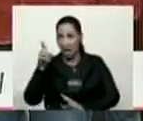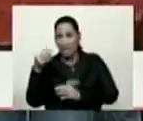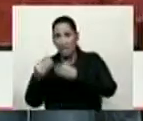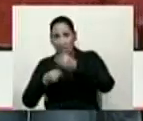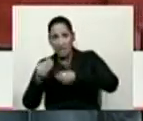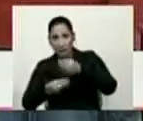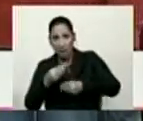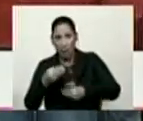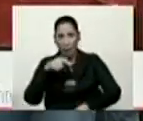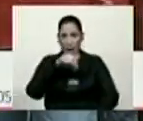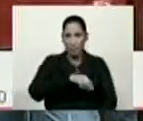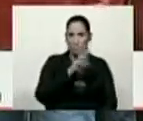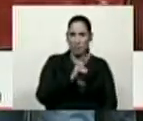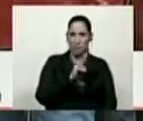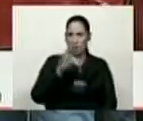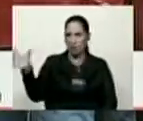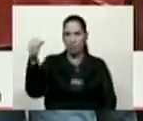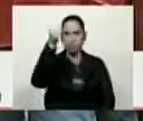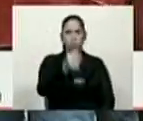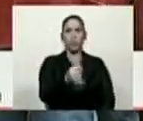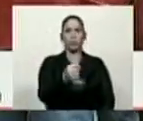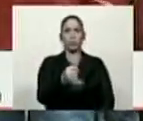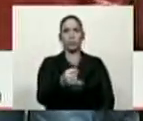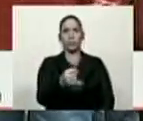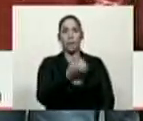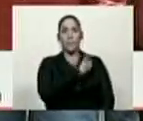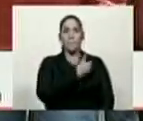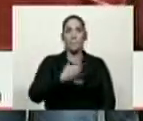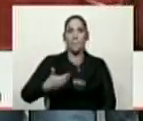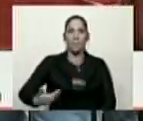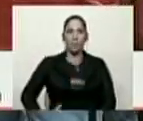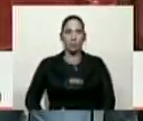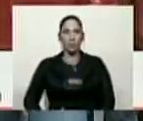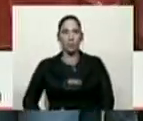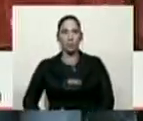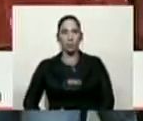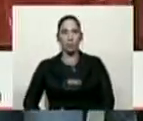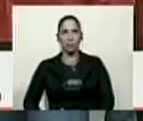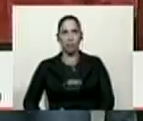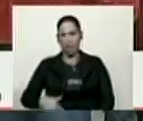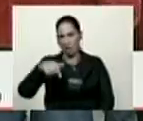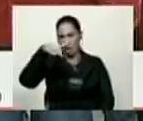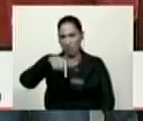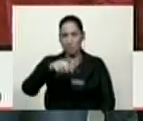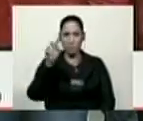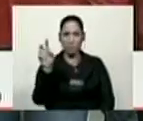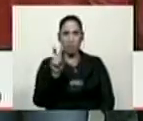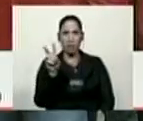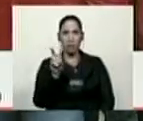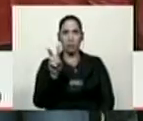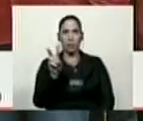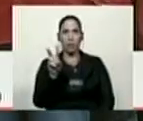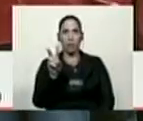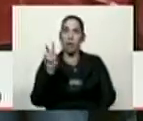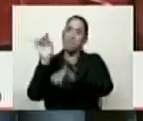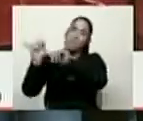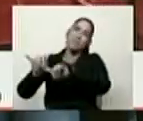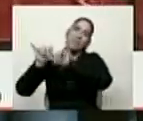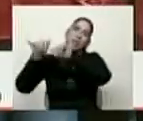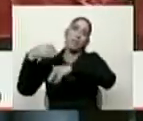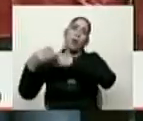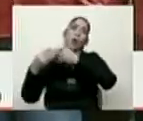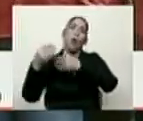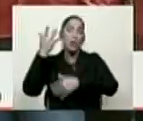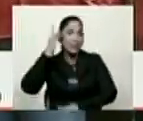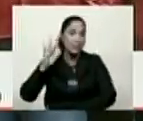Estados Unidos designando a su presidente aquí en Venezuela, fue lo mismo que intentaron hacer